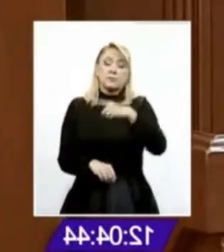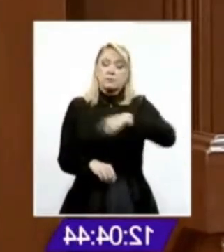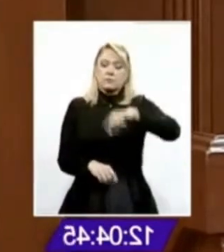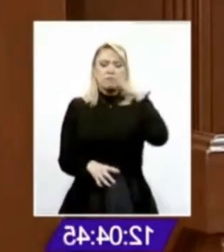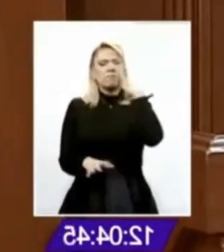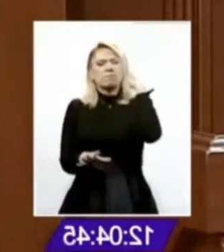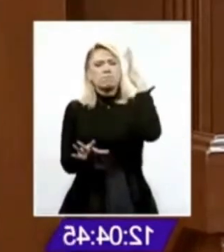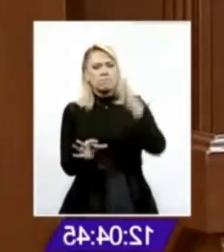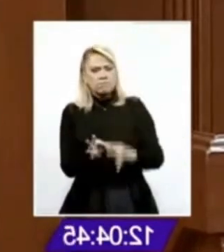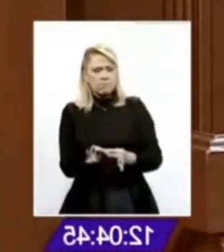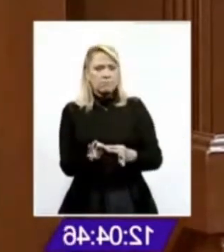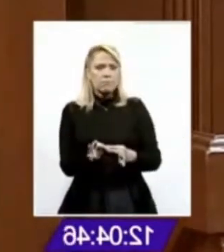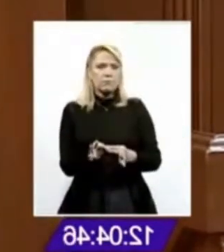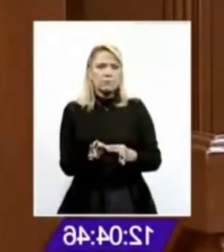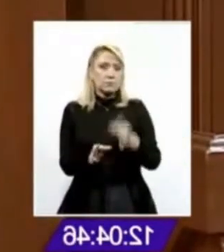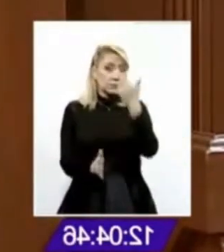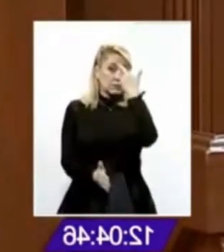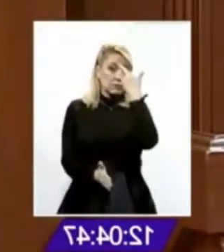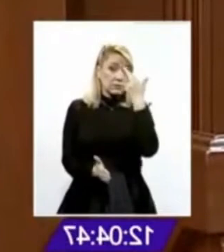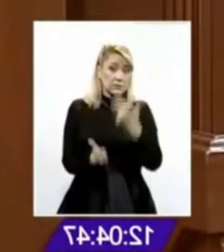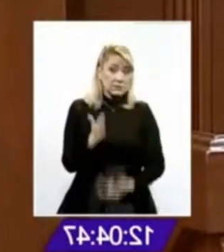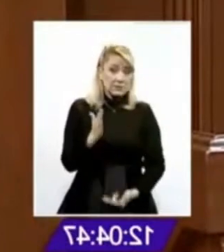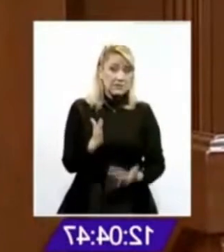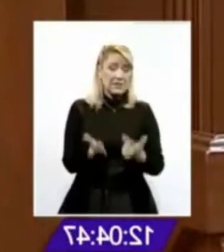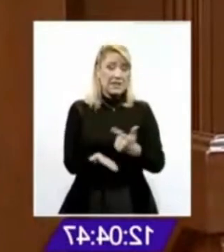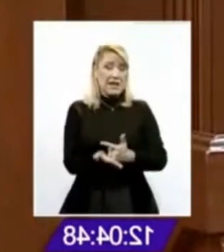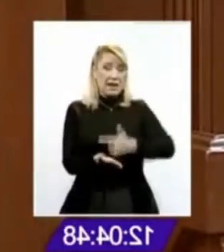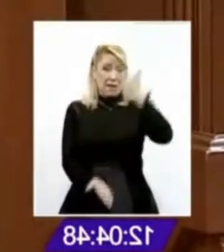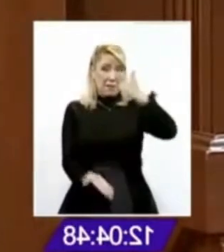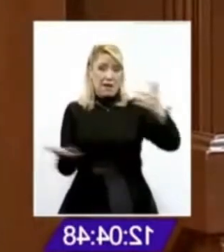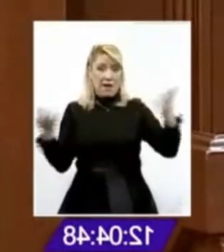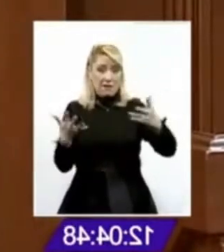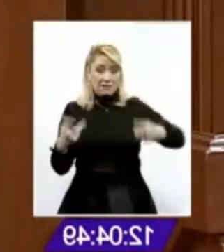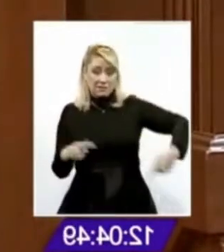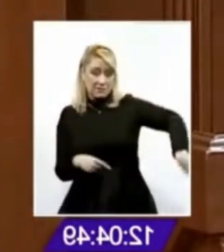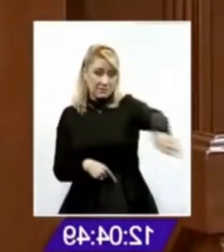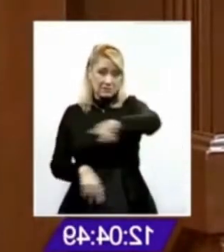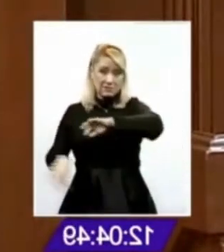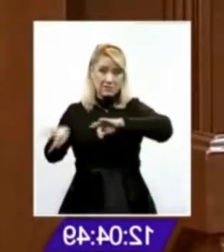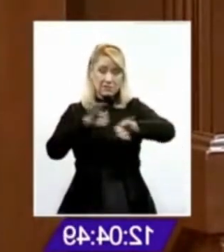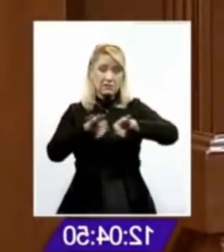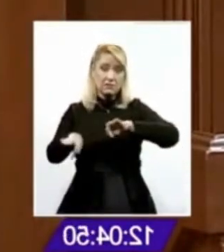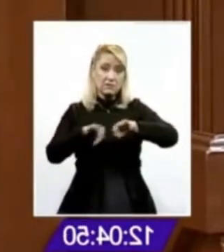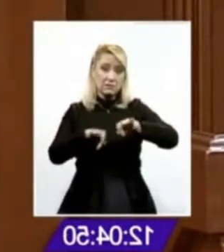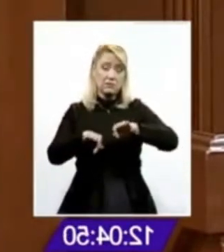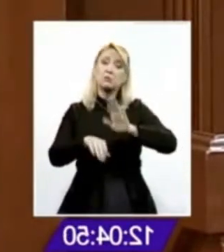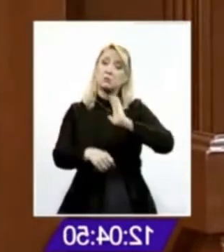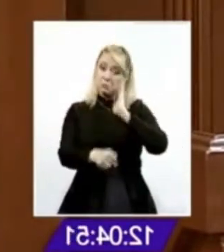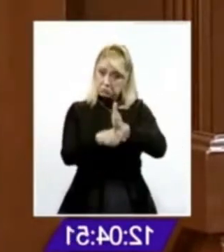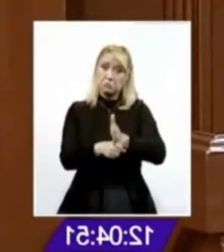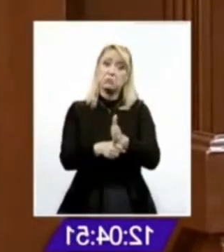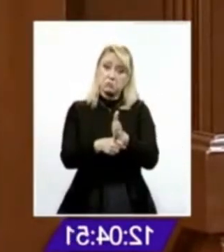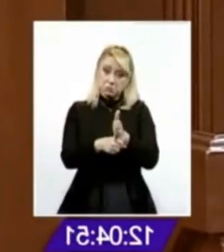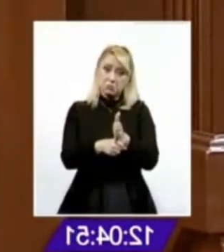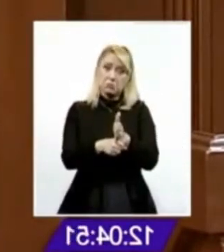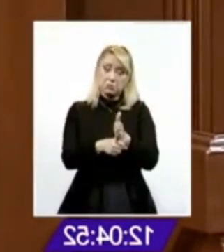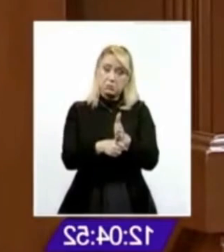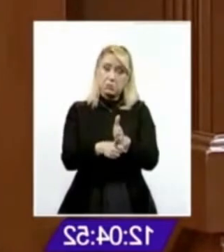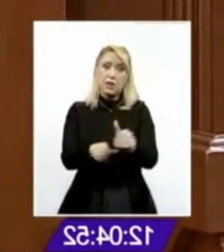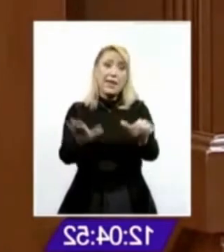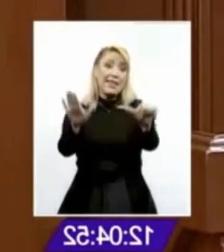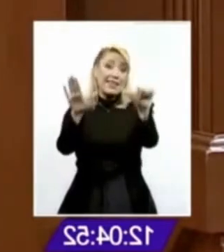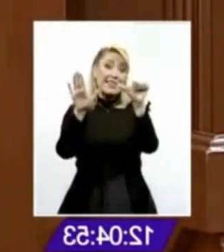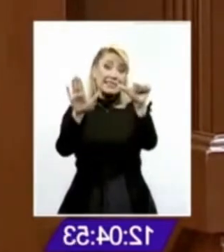compromiso de que las faltas administrativas cometidas por el personal serán castigadas, se impusieron